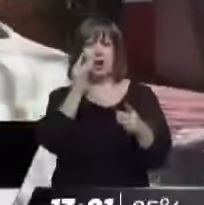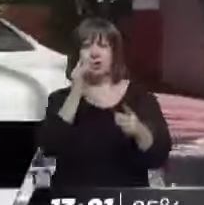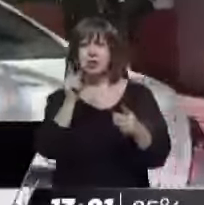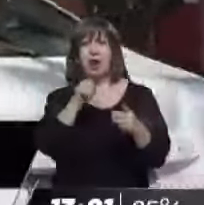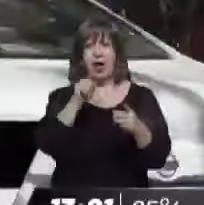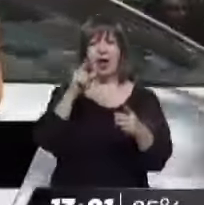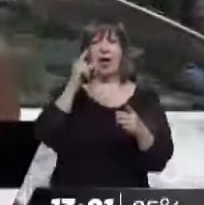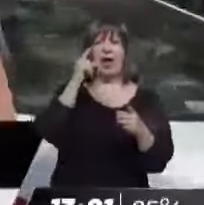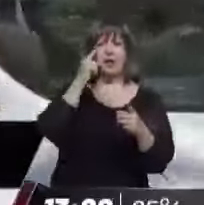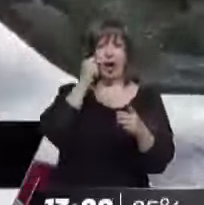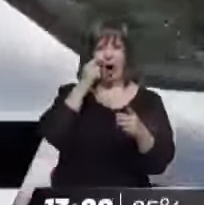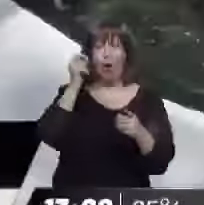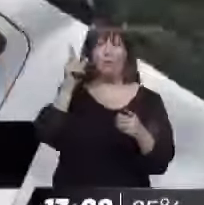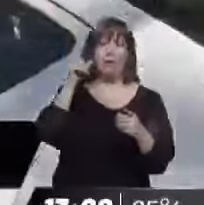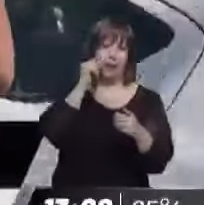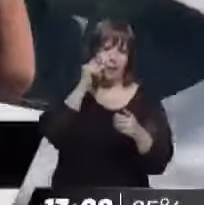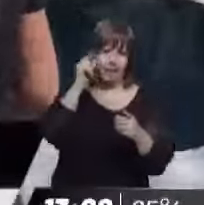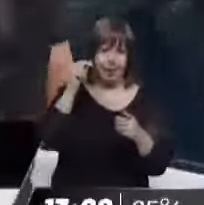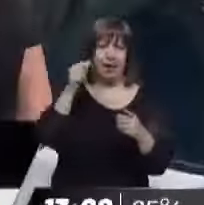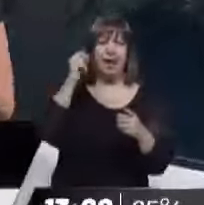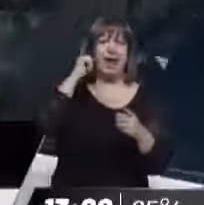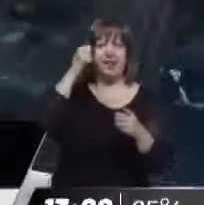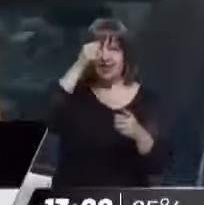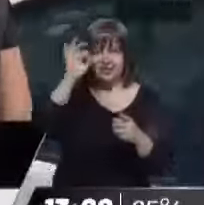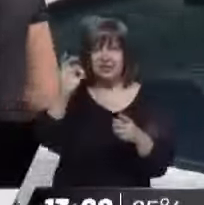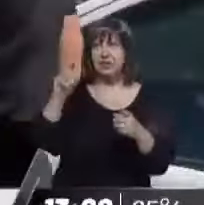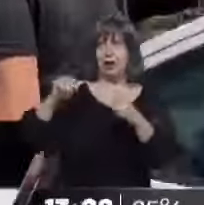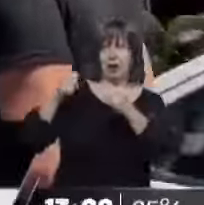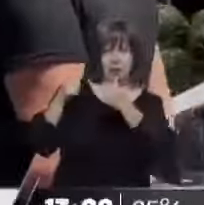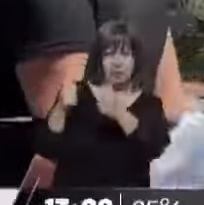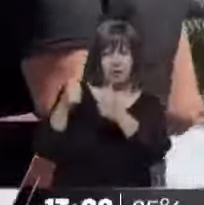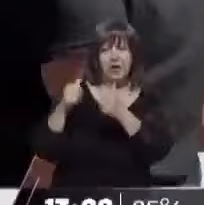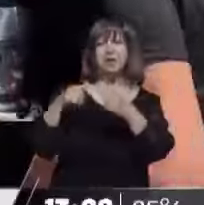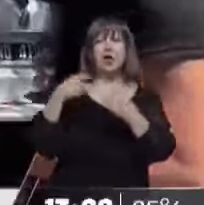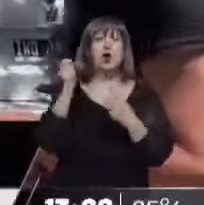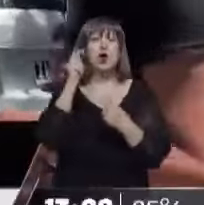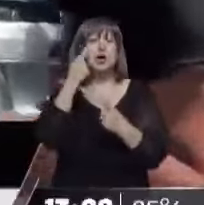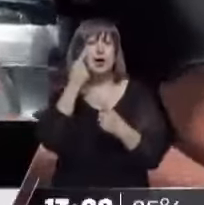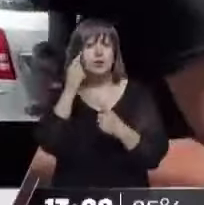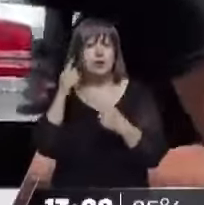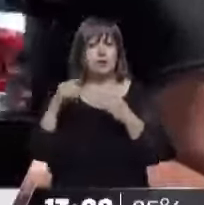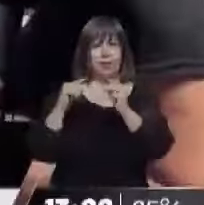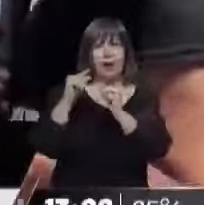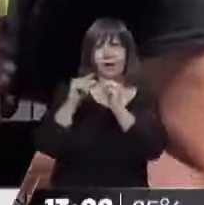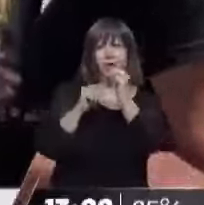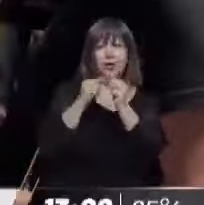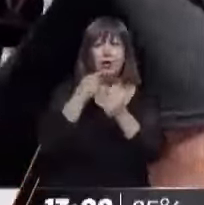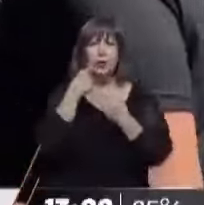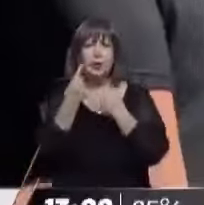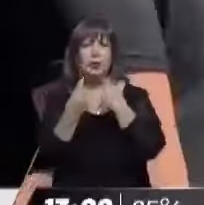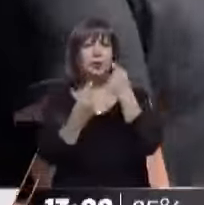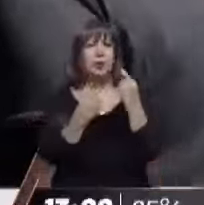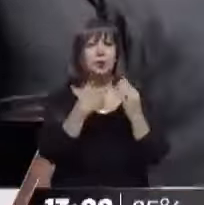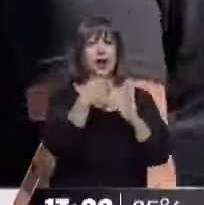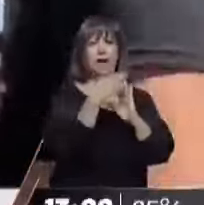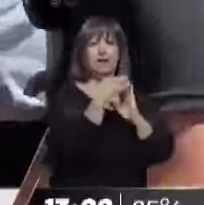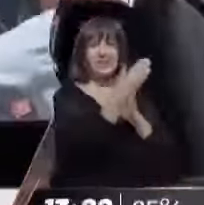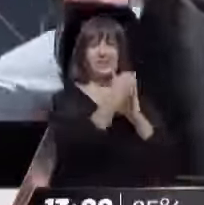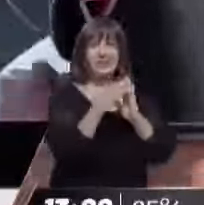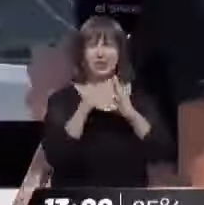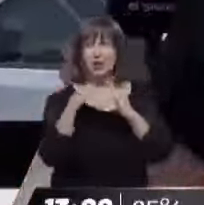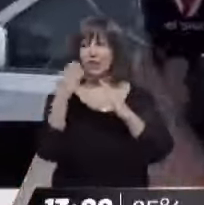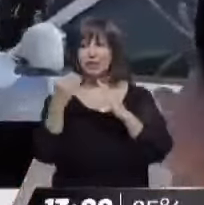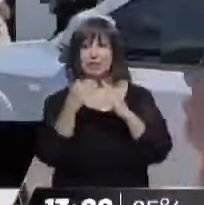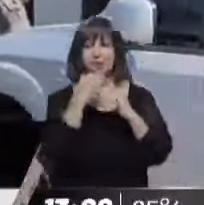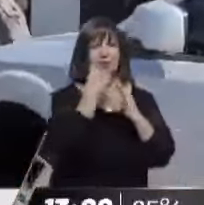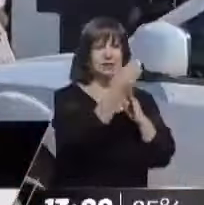con, que vas lógico, encontrando. Con toda la lógica al punto exacto donde está haciendo la tarea que tiene que realizar. Claro, claro, sí,